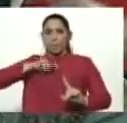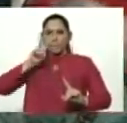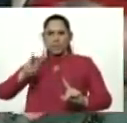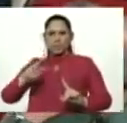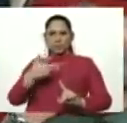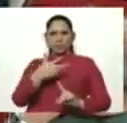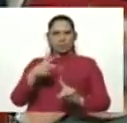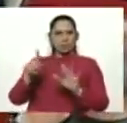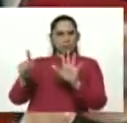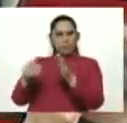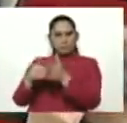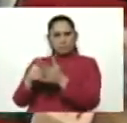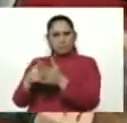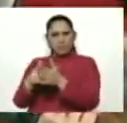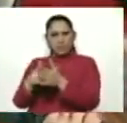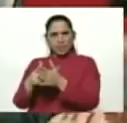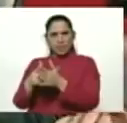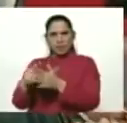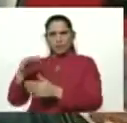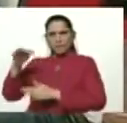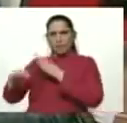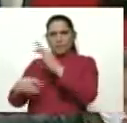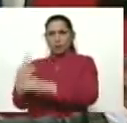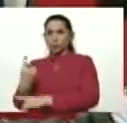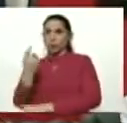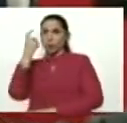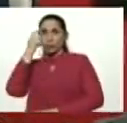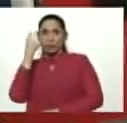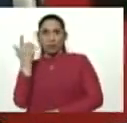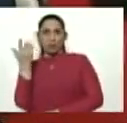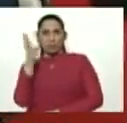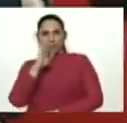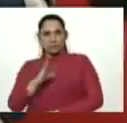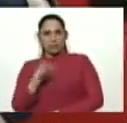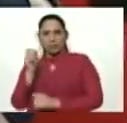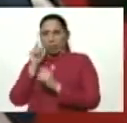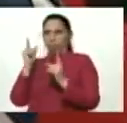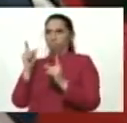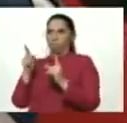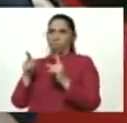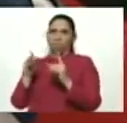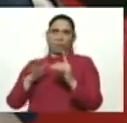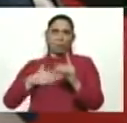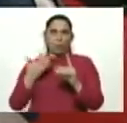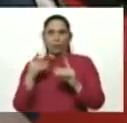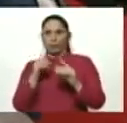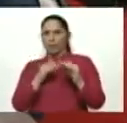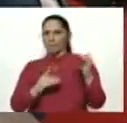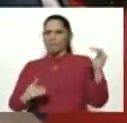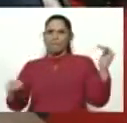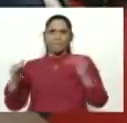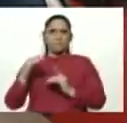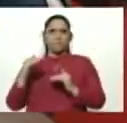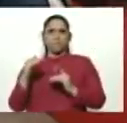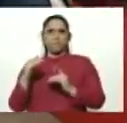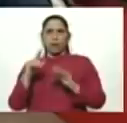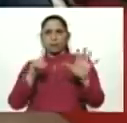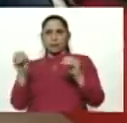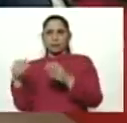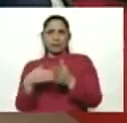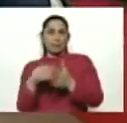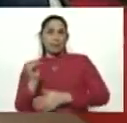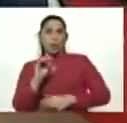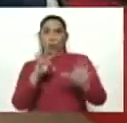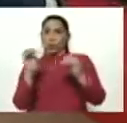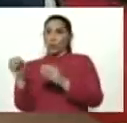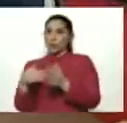36.000 casos de contagio en un solo día en Brasil, eso puede subir a la astronómica cifra de 60.000, de